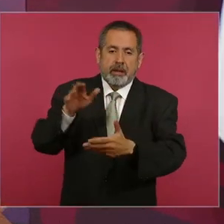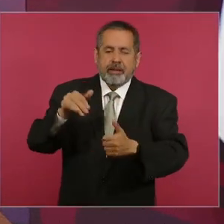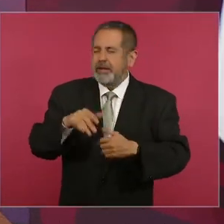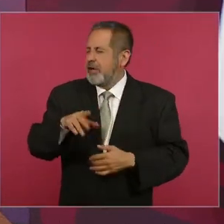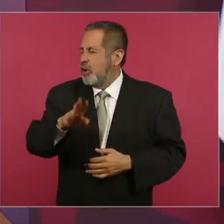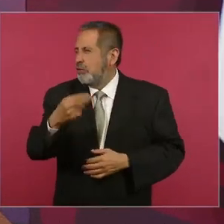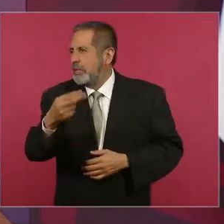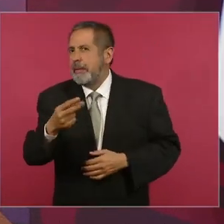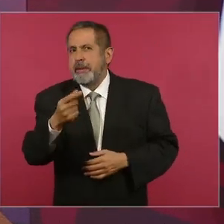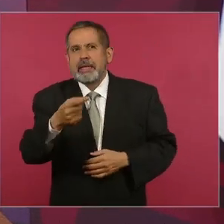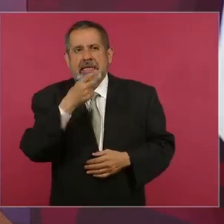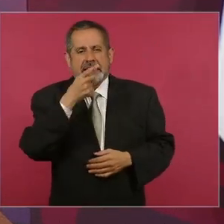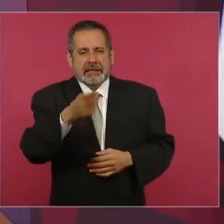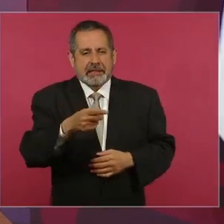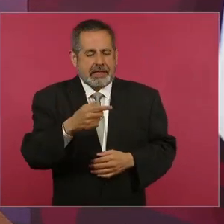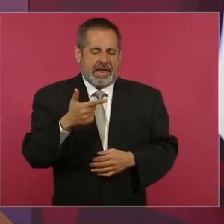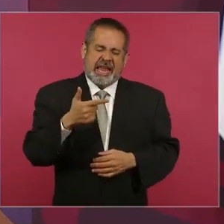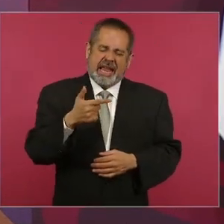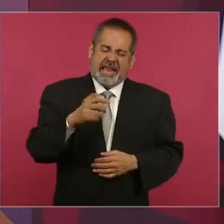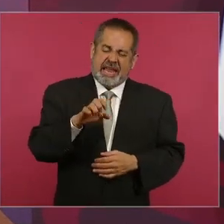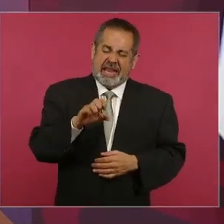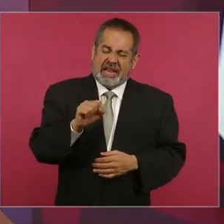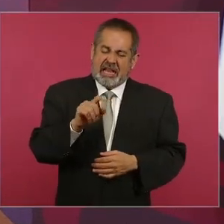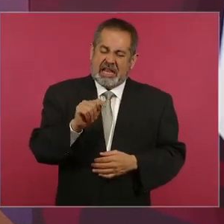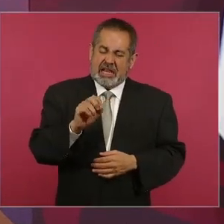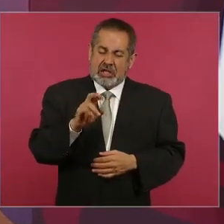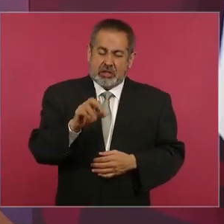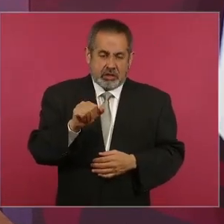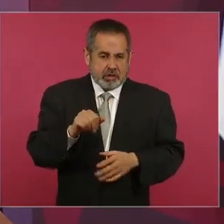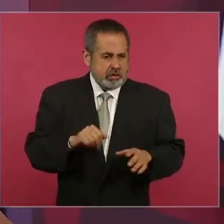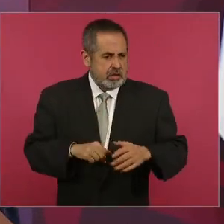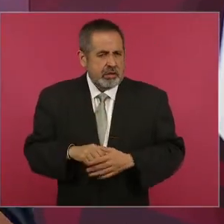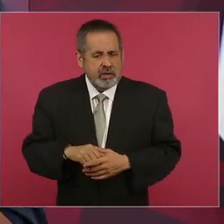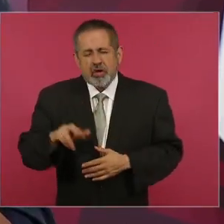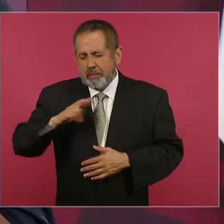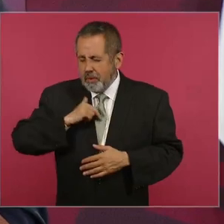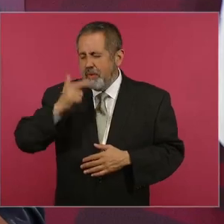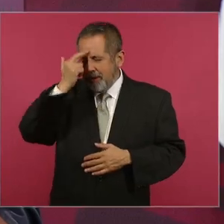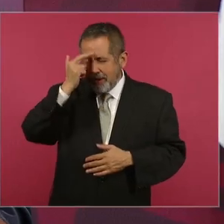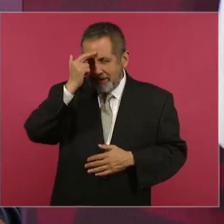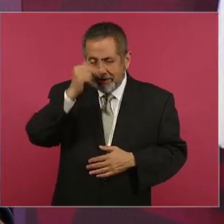unos gestores que decían, me acuerdo,